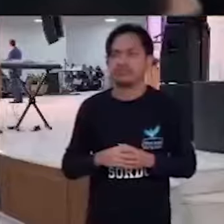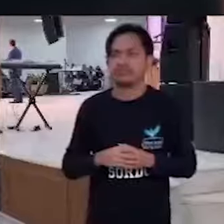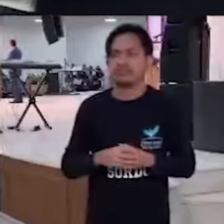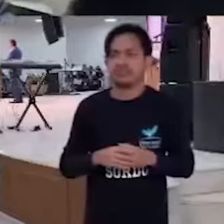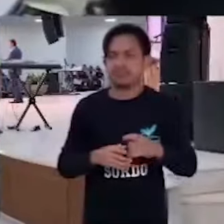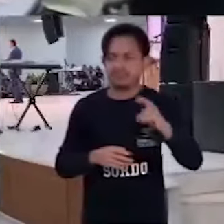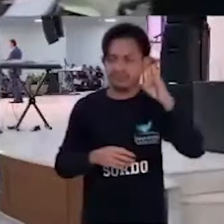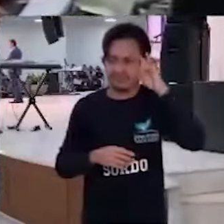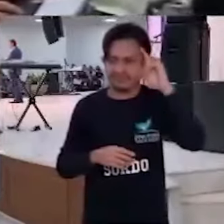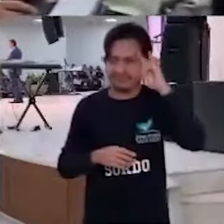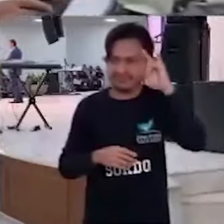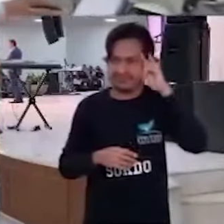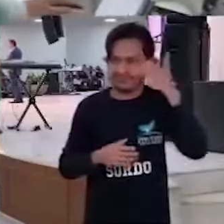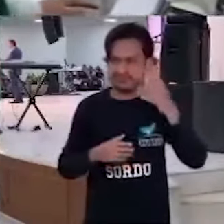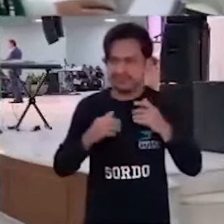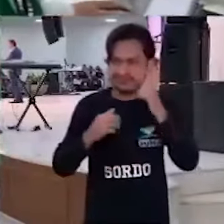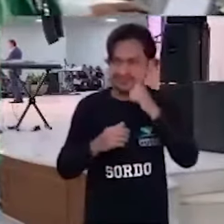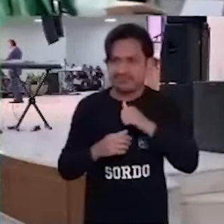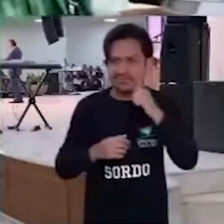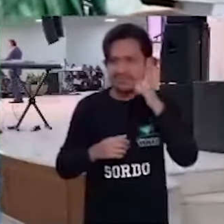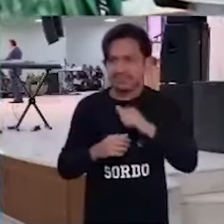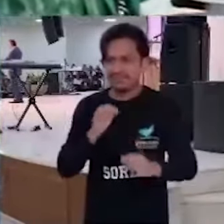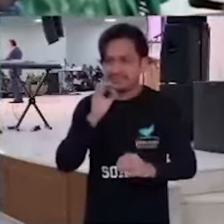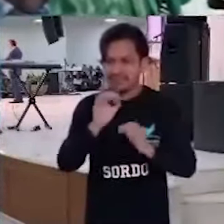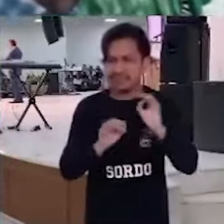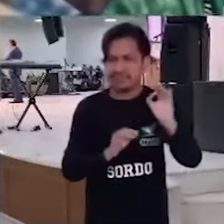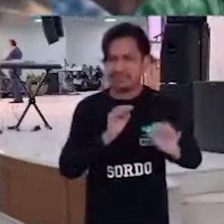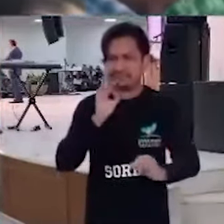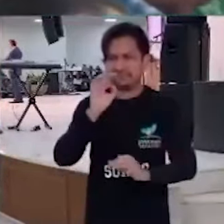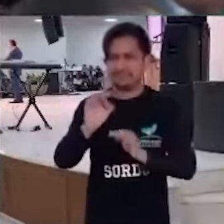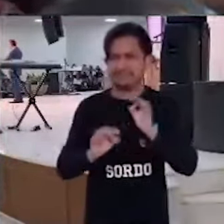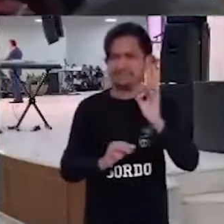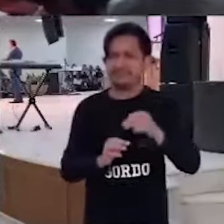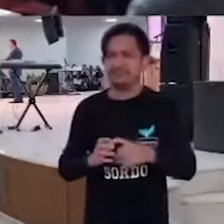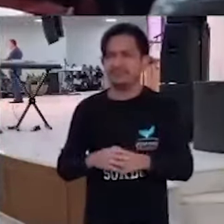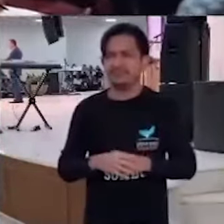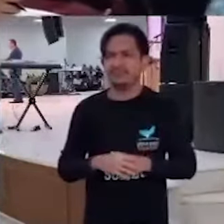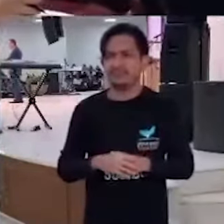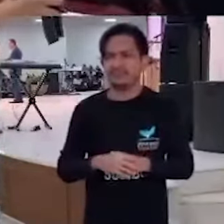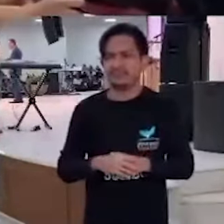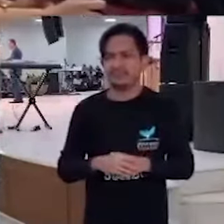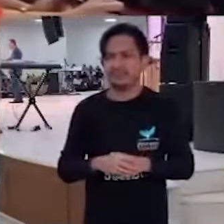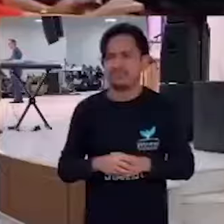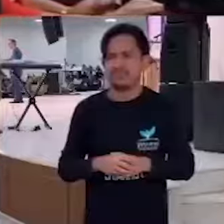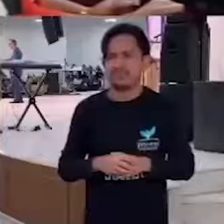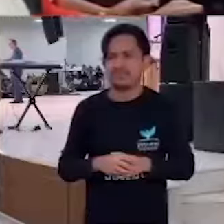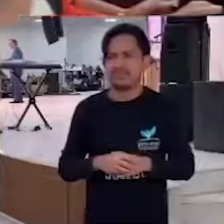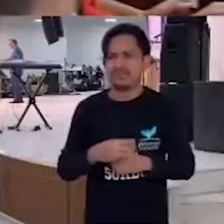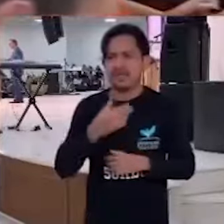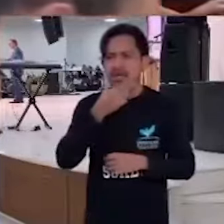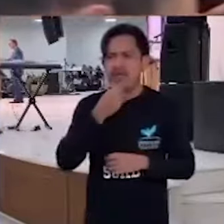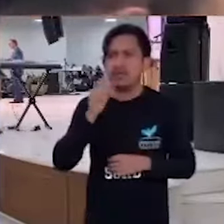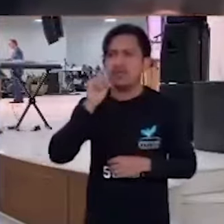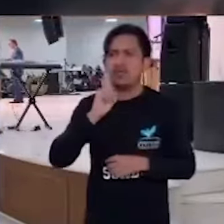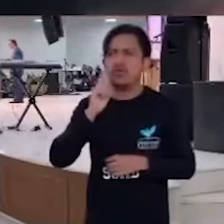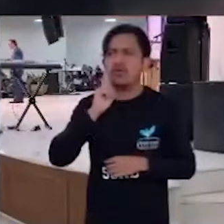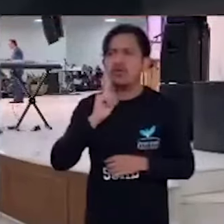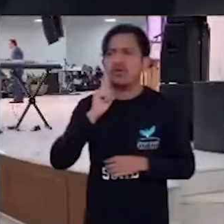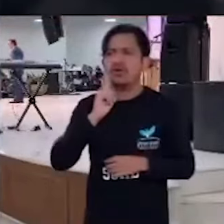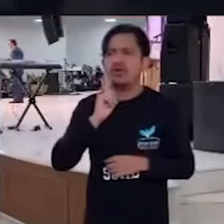supuesta privacidad. El diablo ha logrado hacerle mucho daño al cuerpo de Cristo usando el